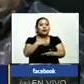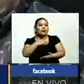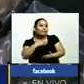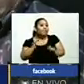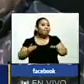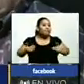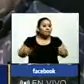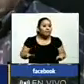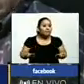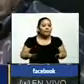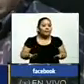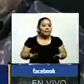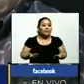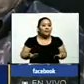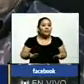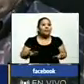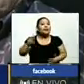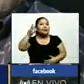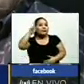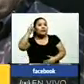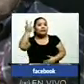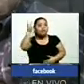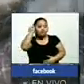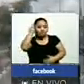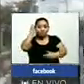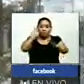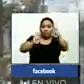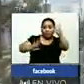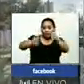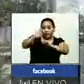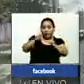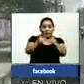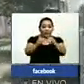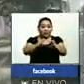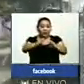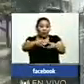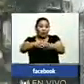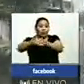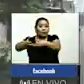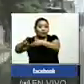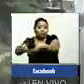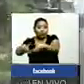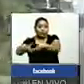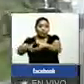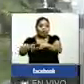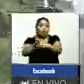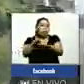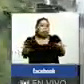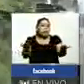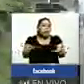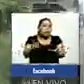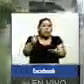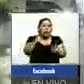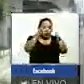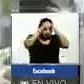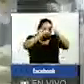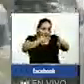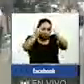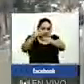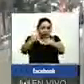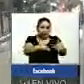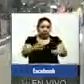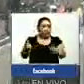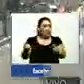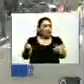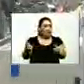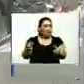porque implica la participación de distintos grupos, de distintos sectores, que no solamente tienen que ver con la actividad